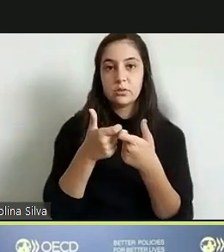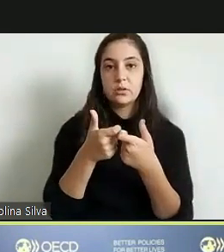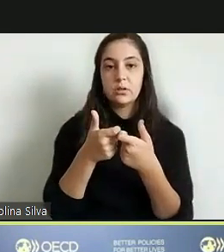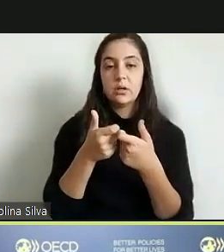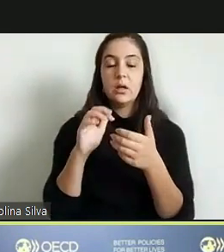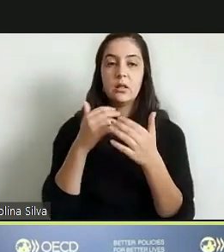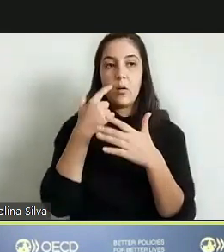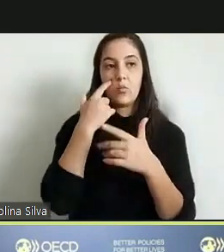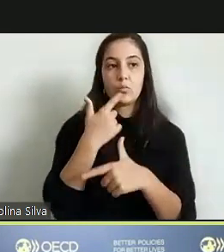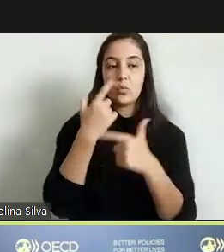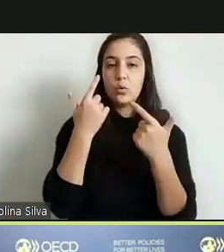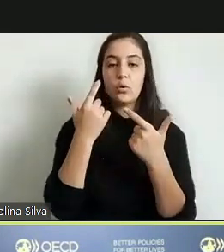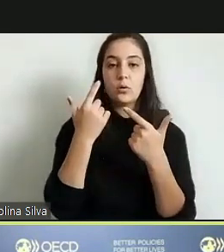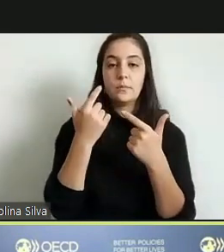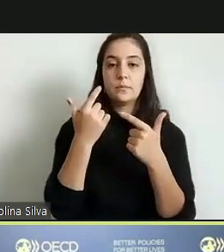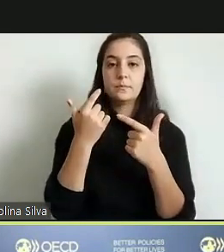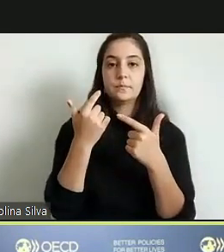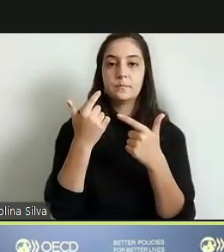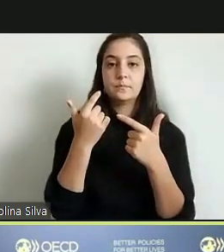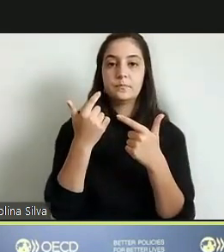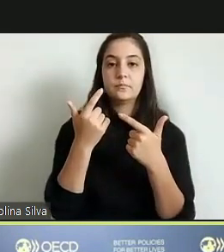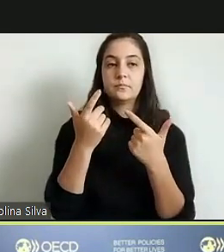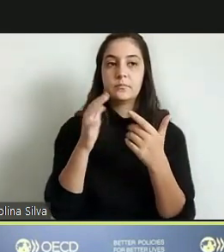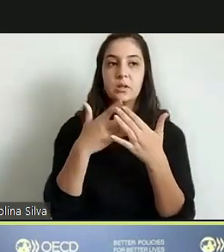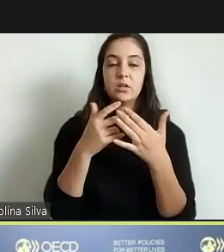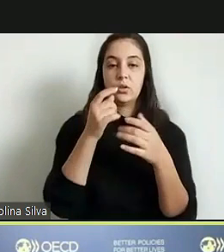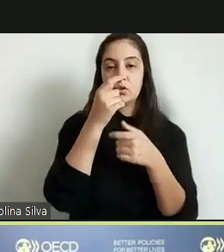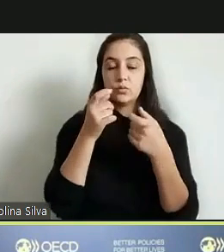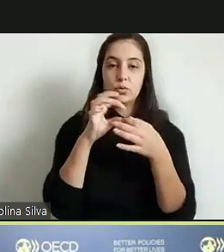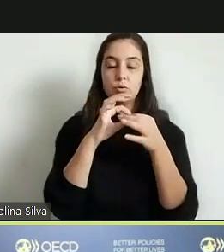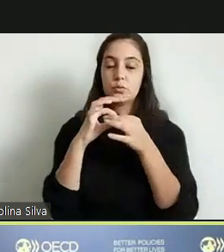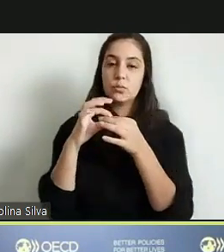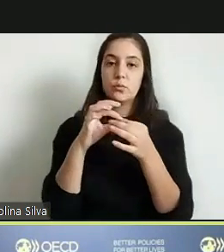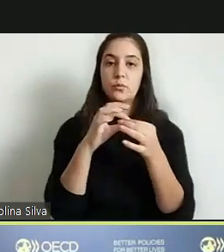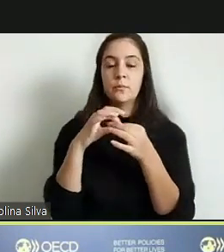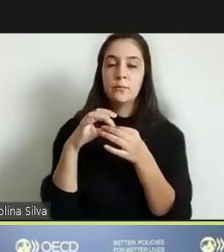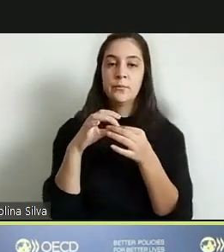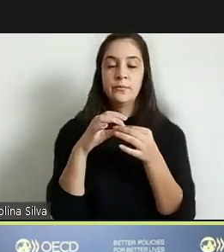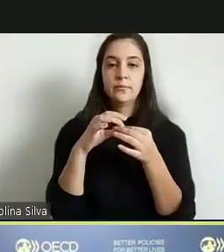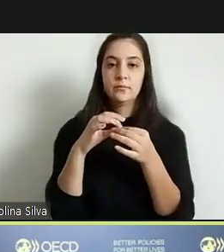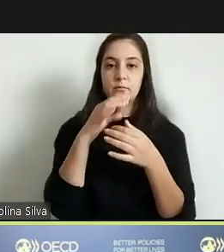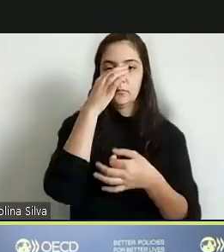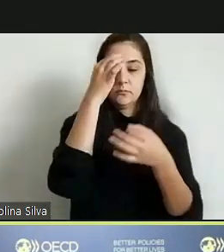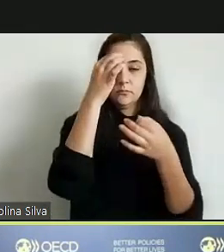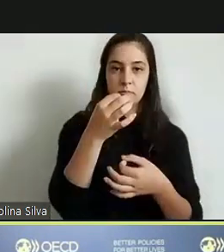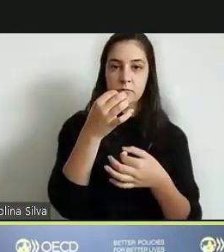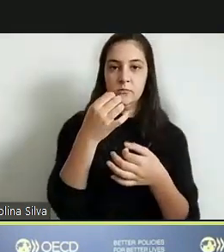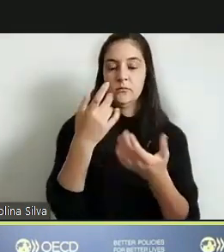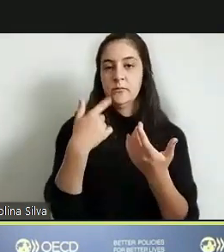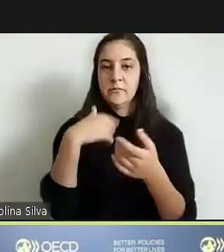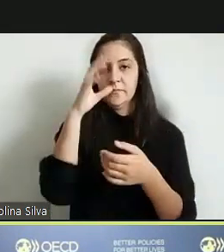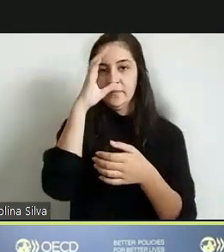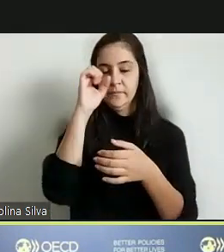mostrando es que entre la gente o entre los encuestados que creen o reportaron que los